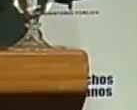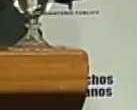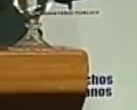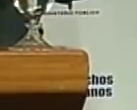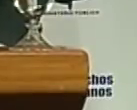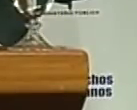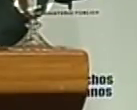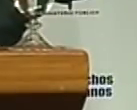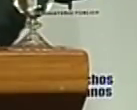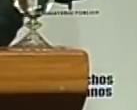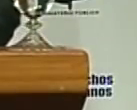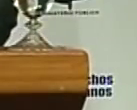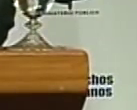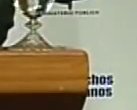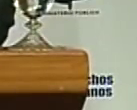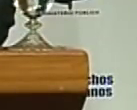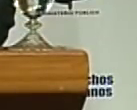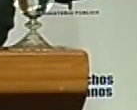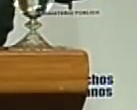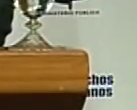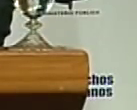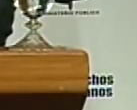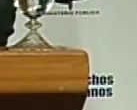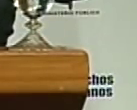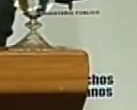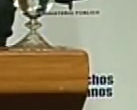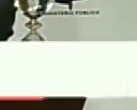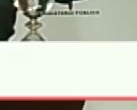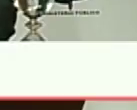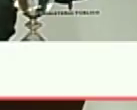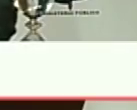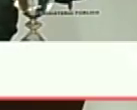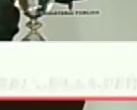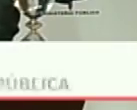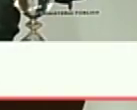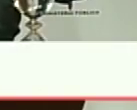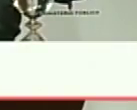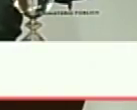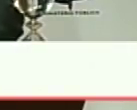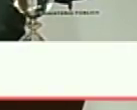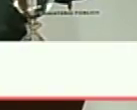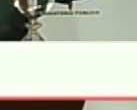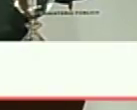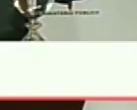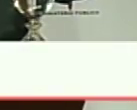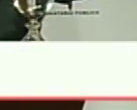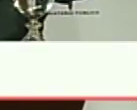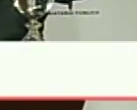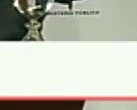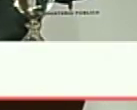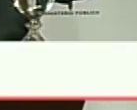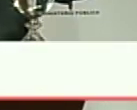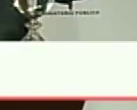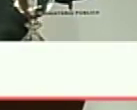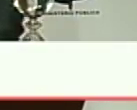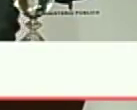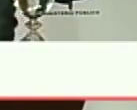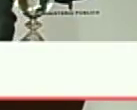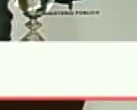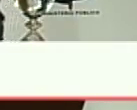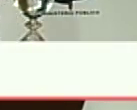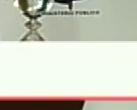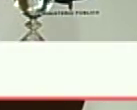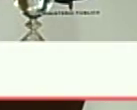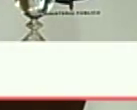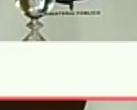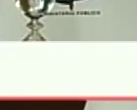Buenos días. Tengan todos ustedes, pueblo de Venezuela. El día de hoy, el Ministerio Público,